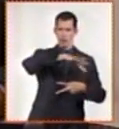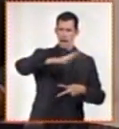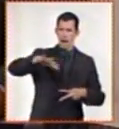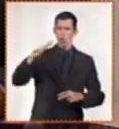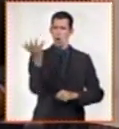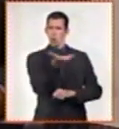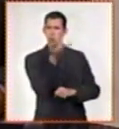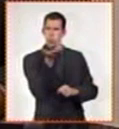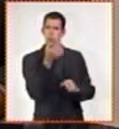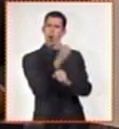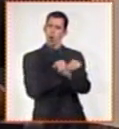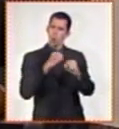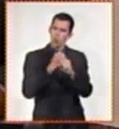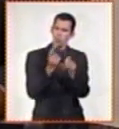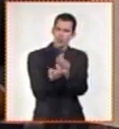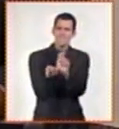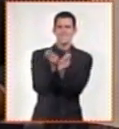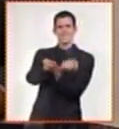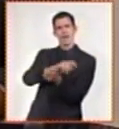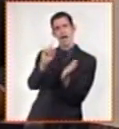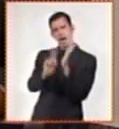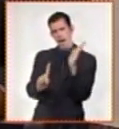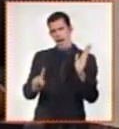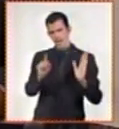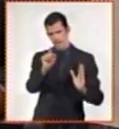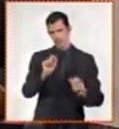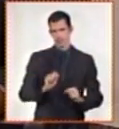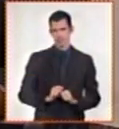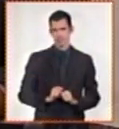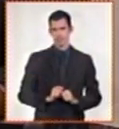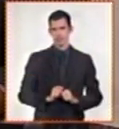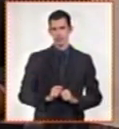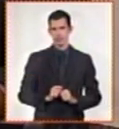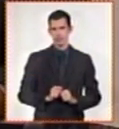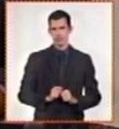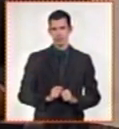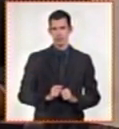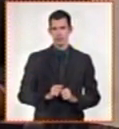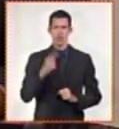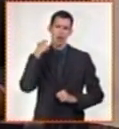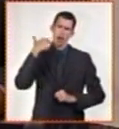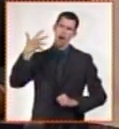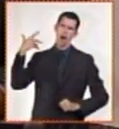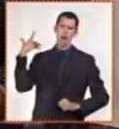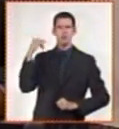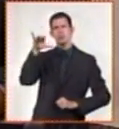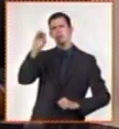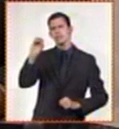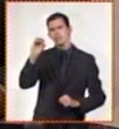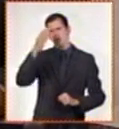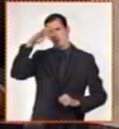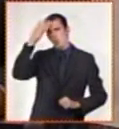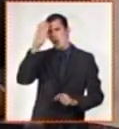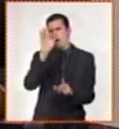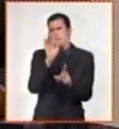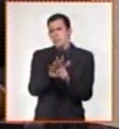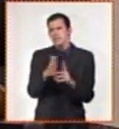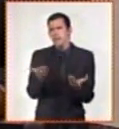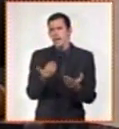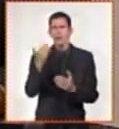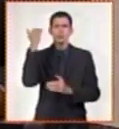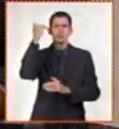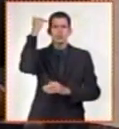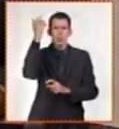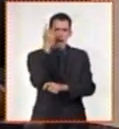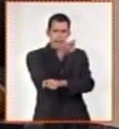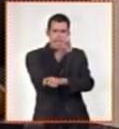1960, bajo la atención personal del comandante en jefe Fidel Castro, Cuba empezó a formar talentos de español